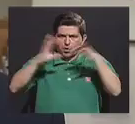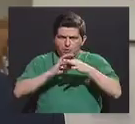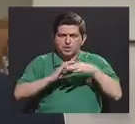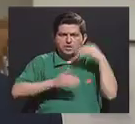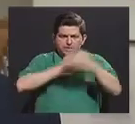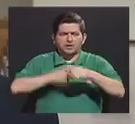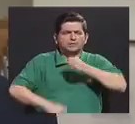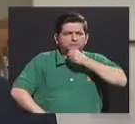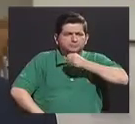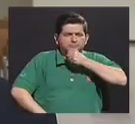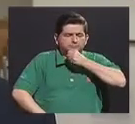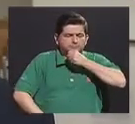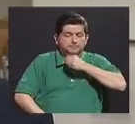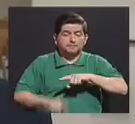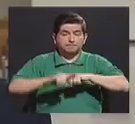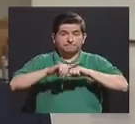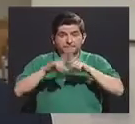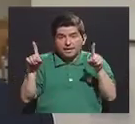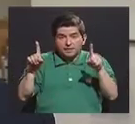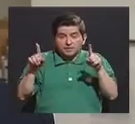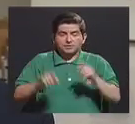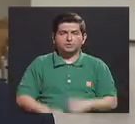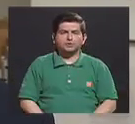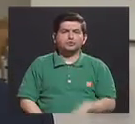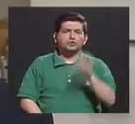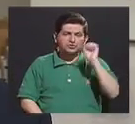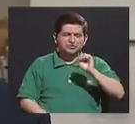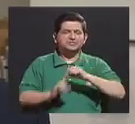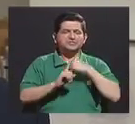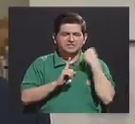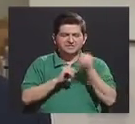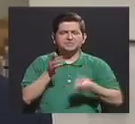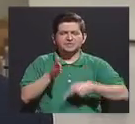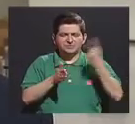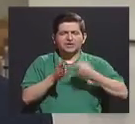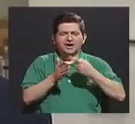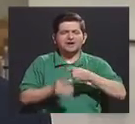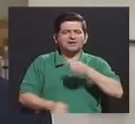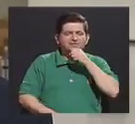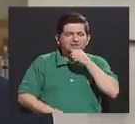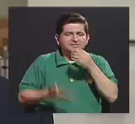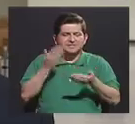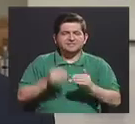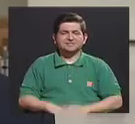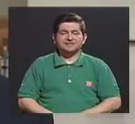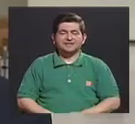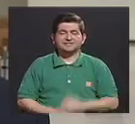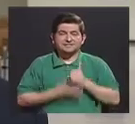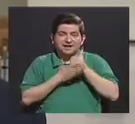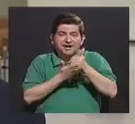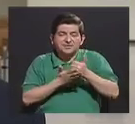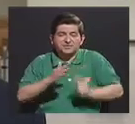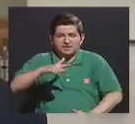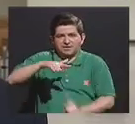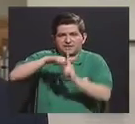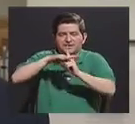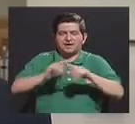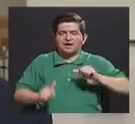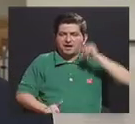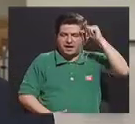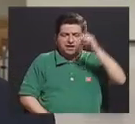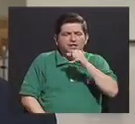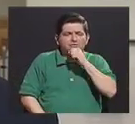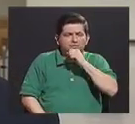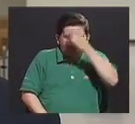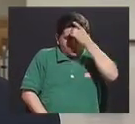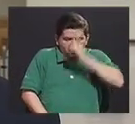envejecimiento sin embargo si hay condiciones del envejecimiento que pueden predisponer a que el adulto mayor se deprima